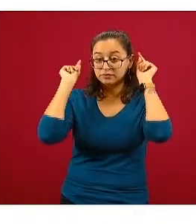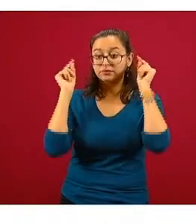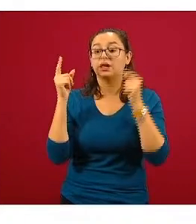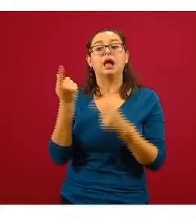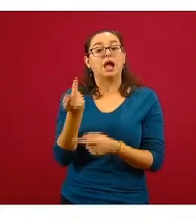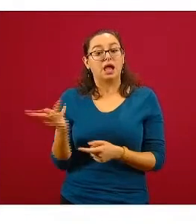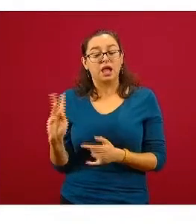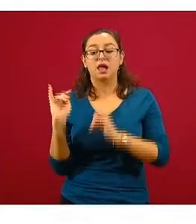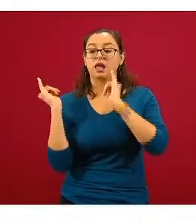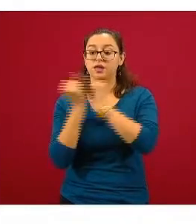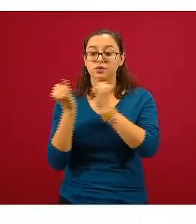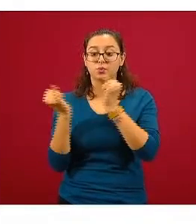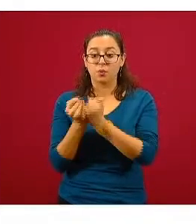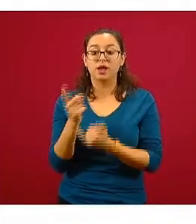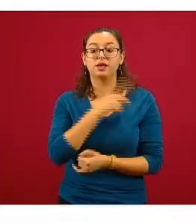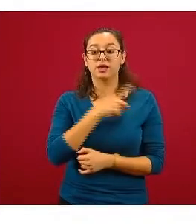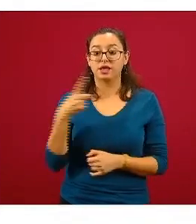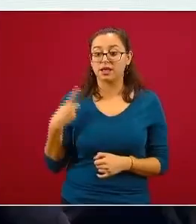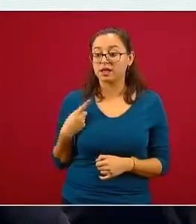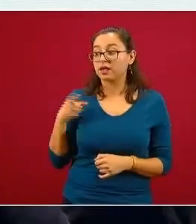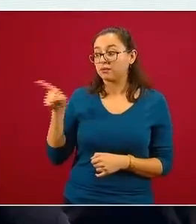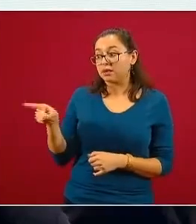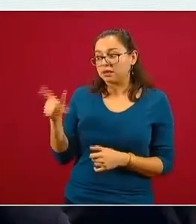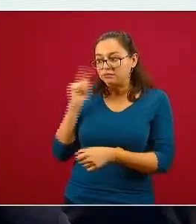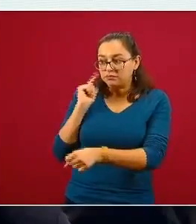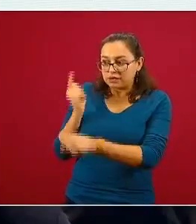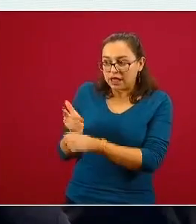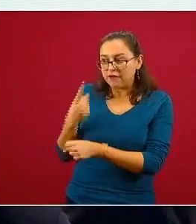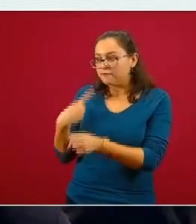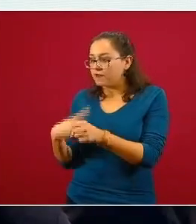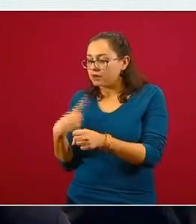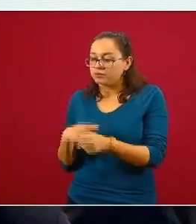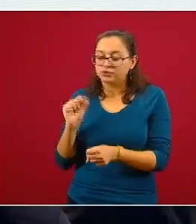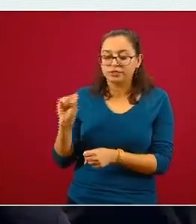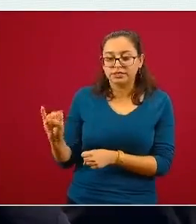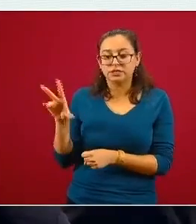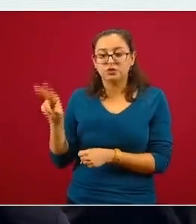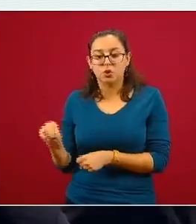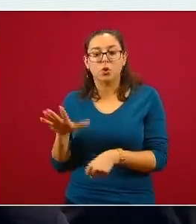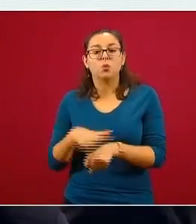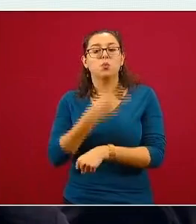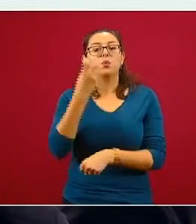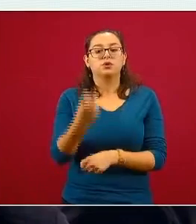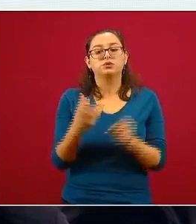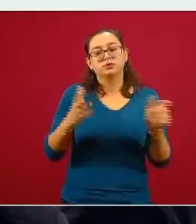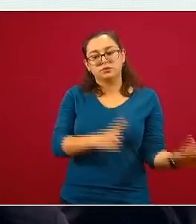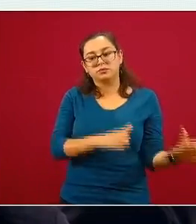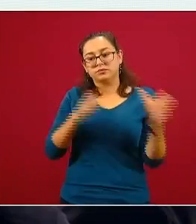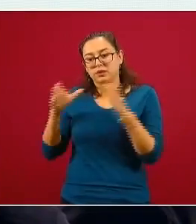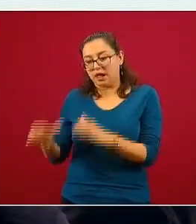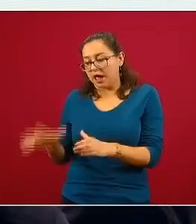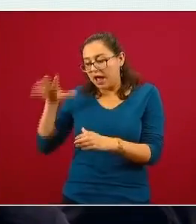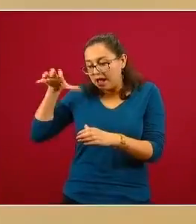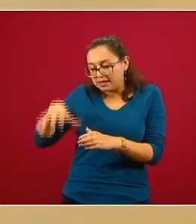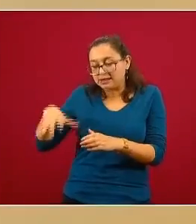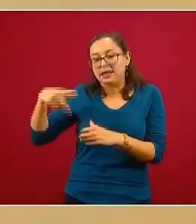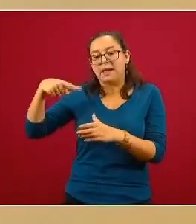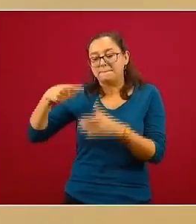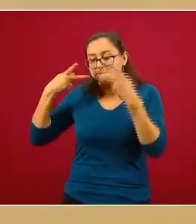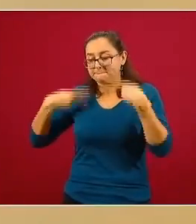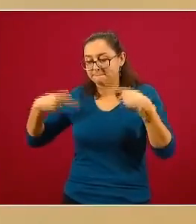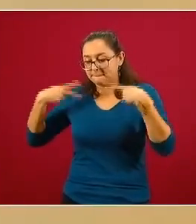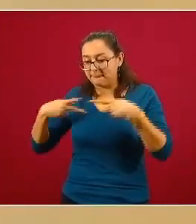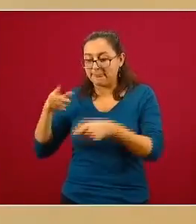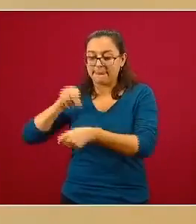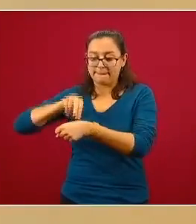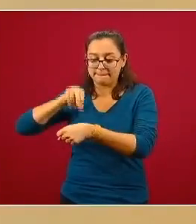muy importante definir si ellos estaban contagiados. Por eso es que hicimos la zona de triage de personal y ahí captamos